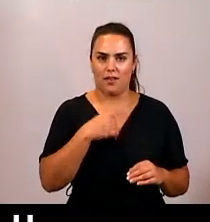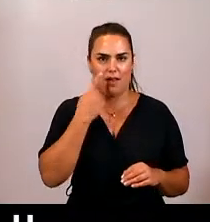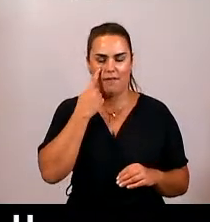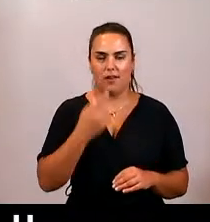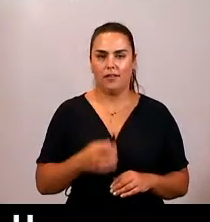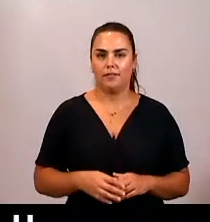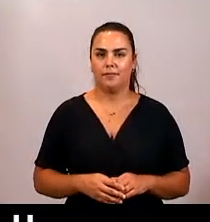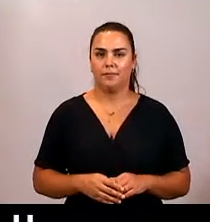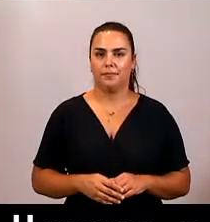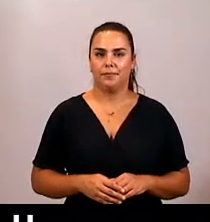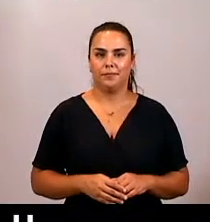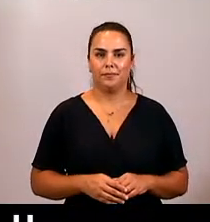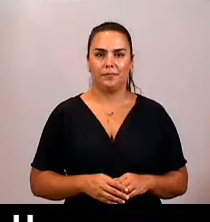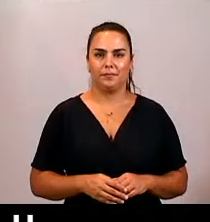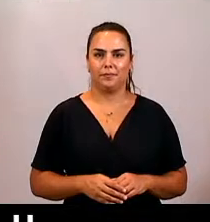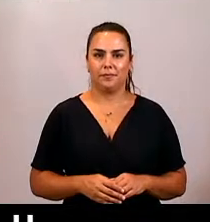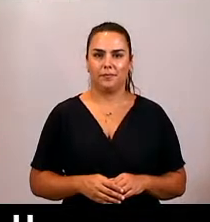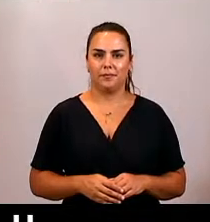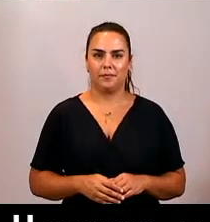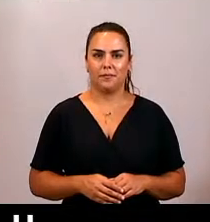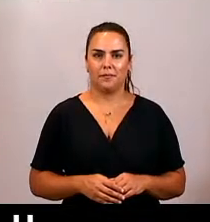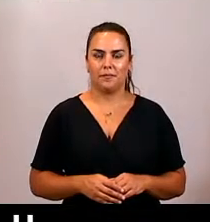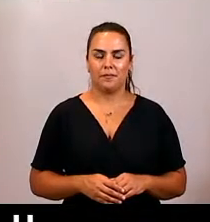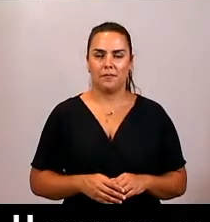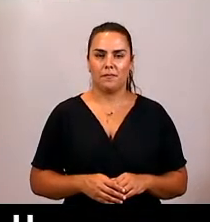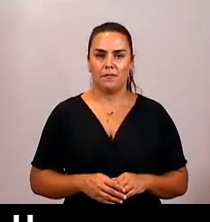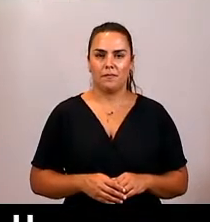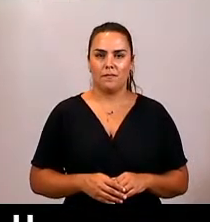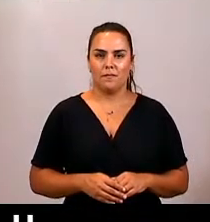ayuda de comedor.